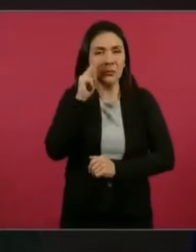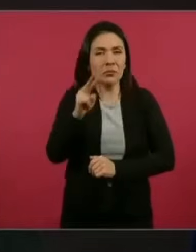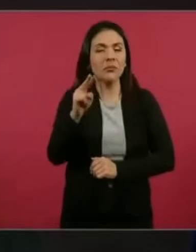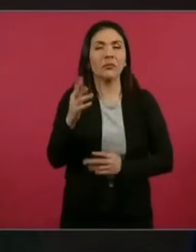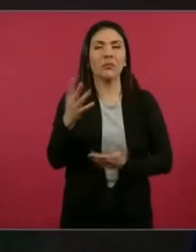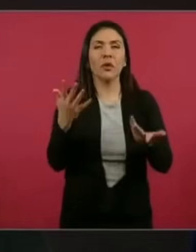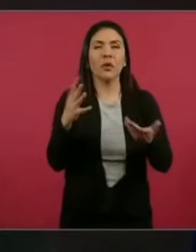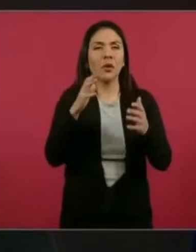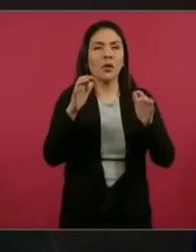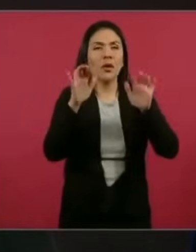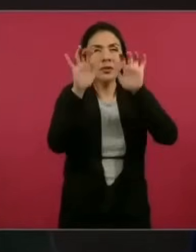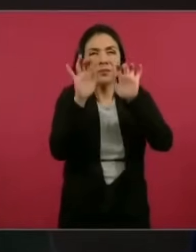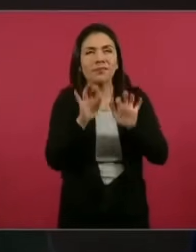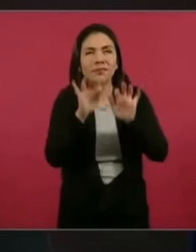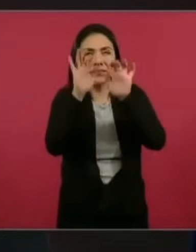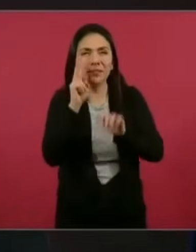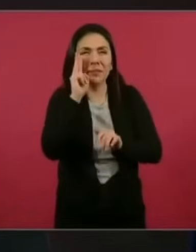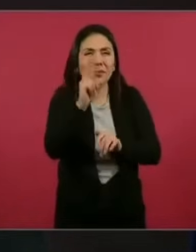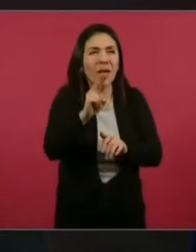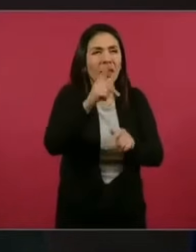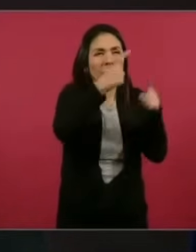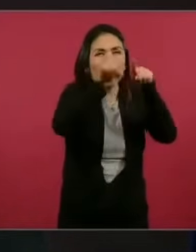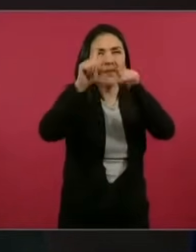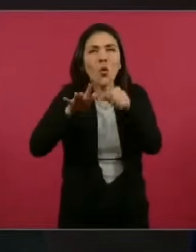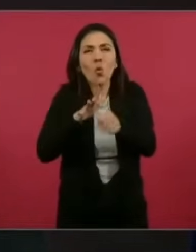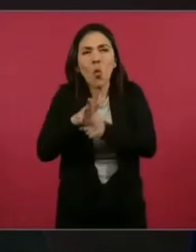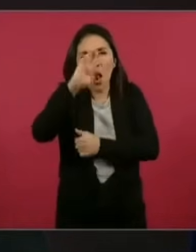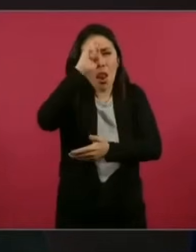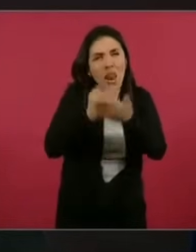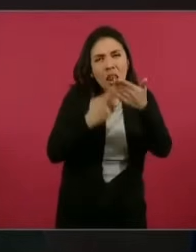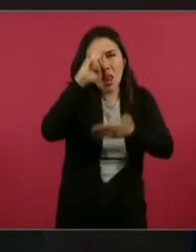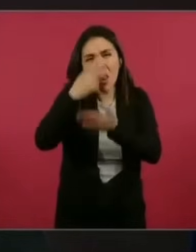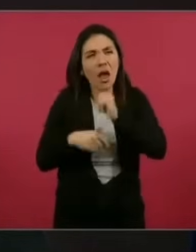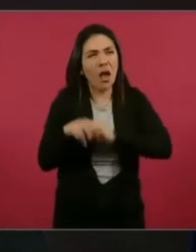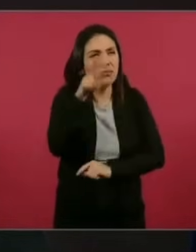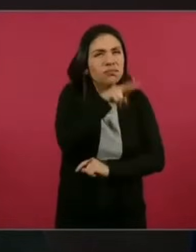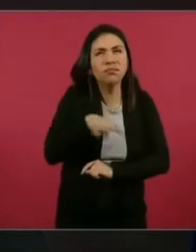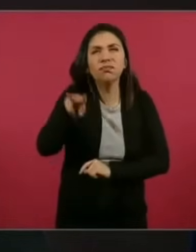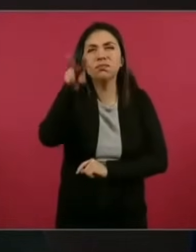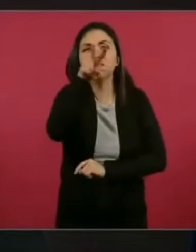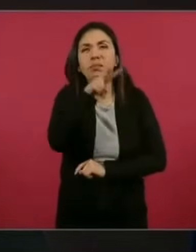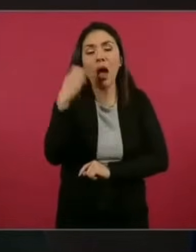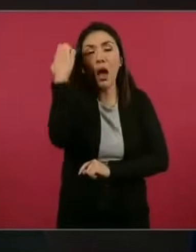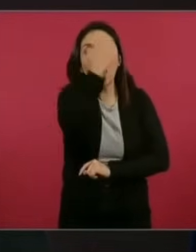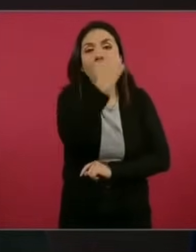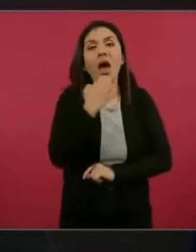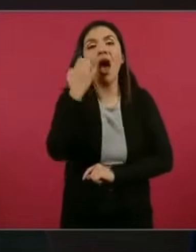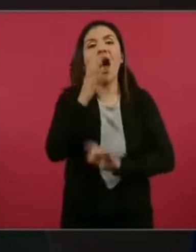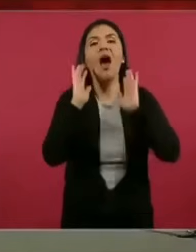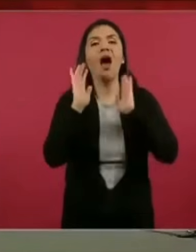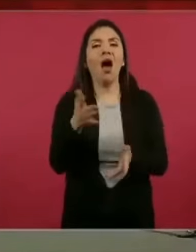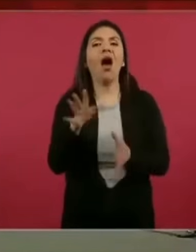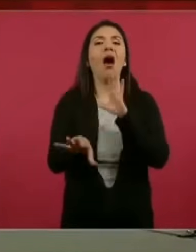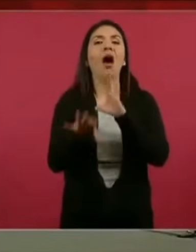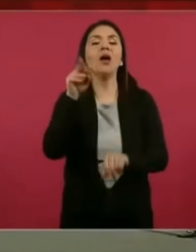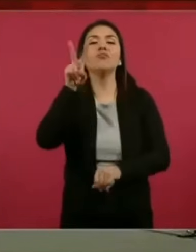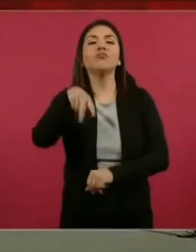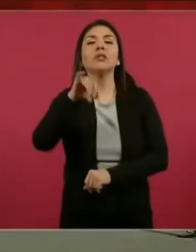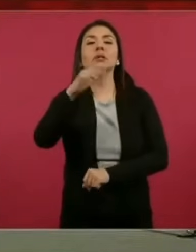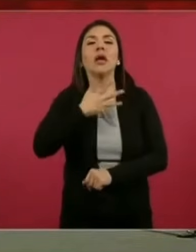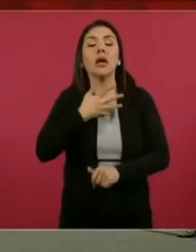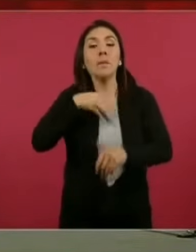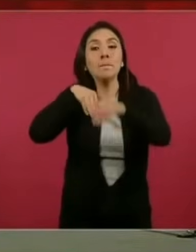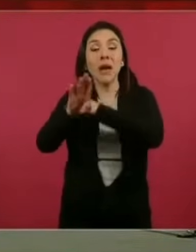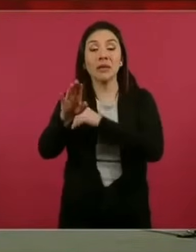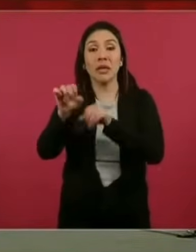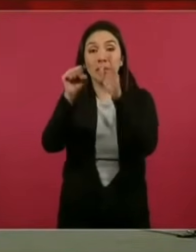las baterías de vulnerabilidades, nos damos cuenta que se ingresó al sistema